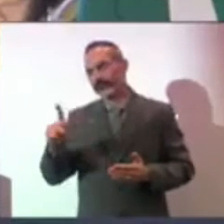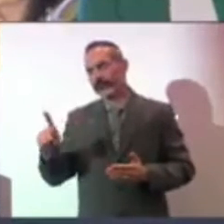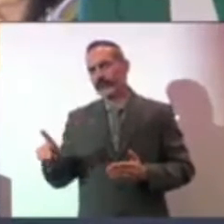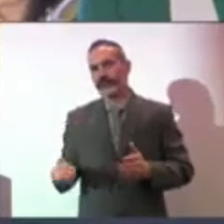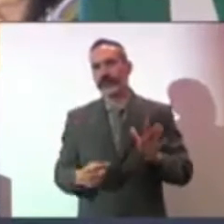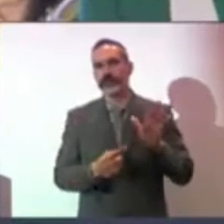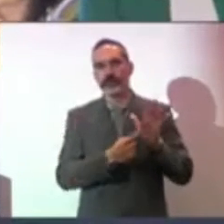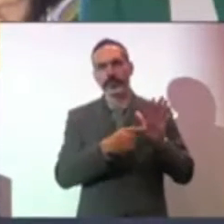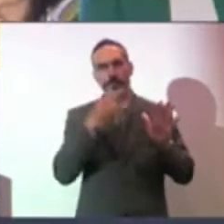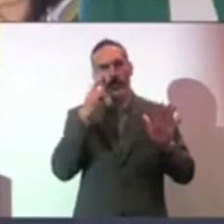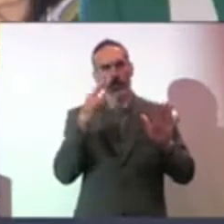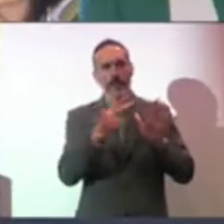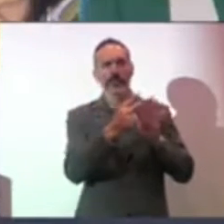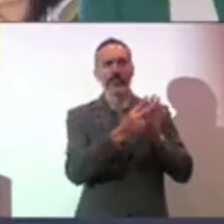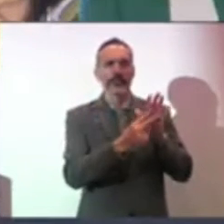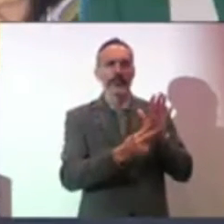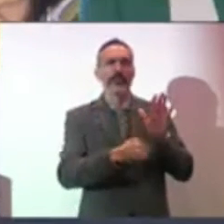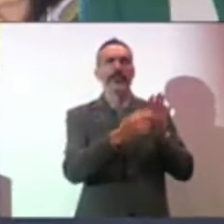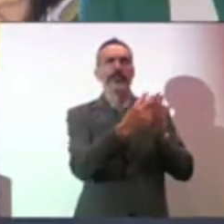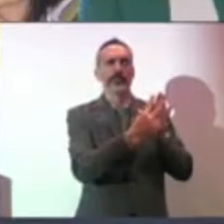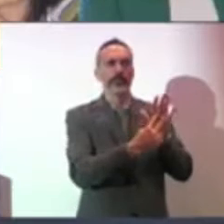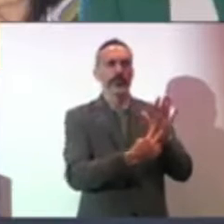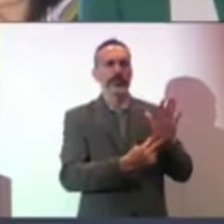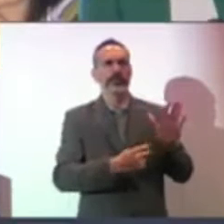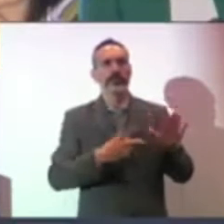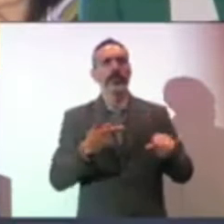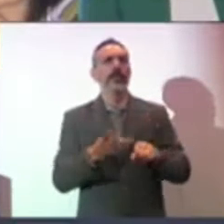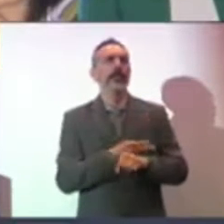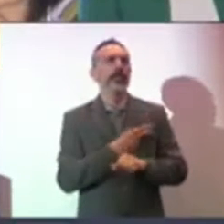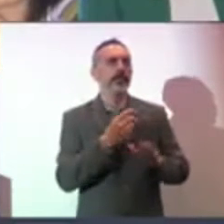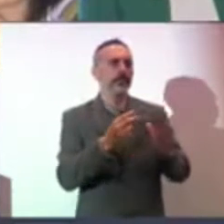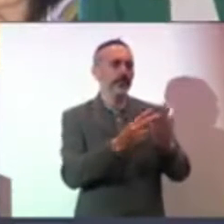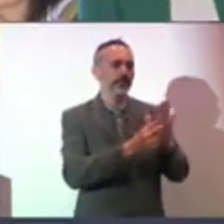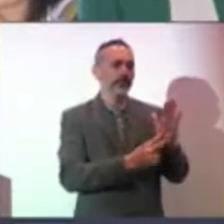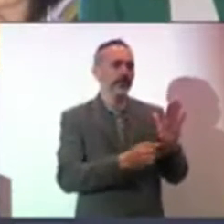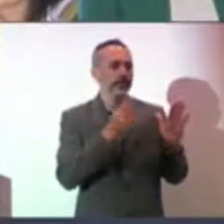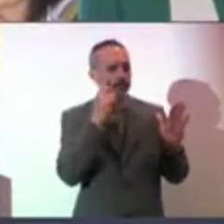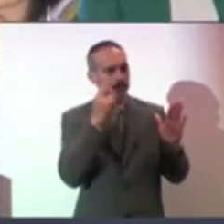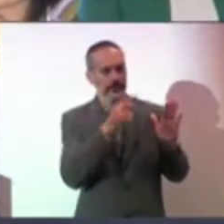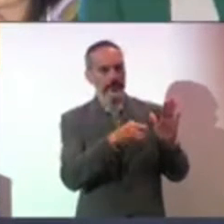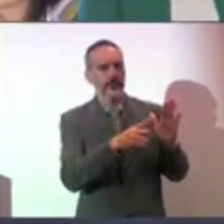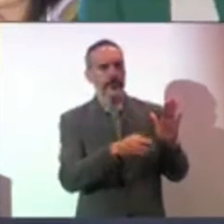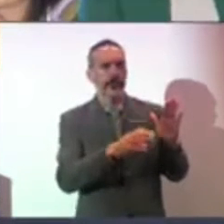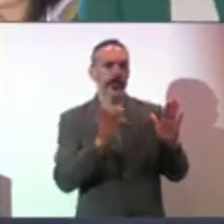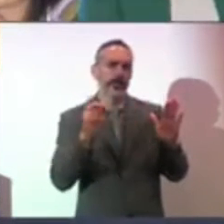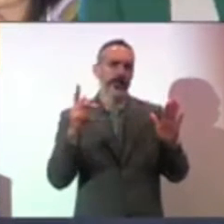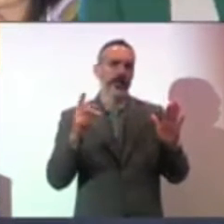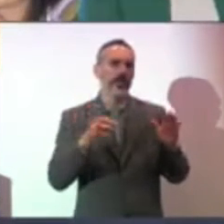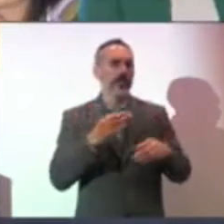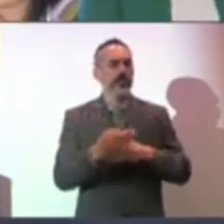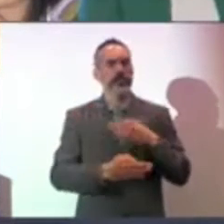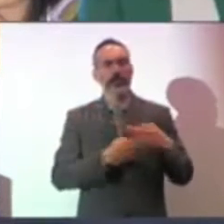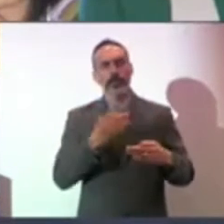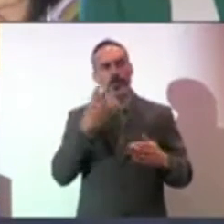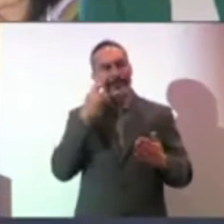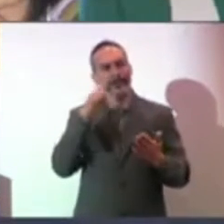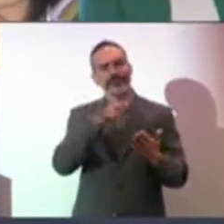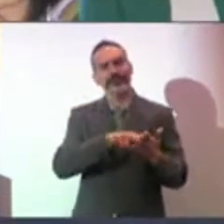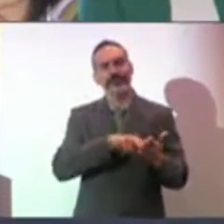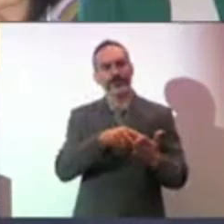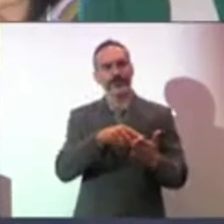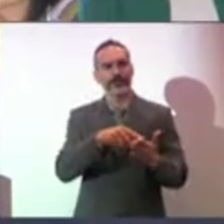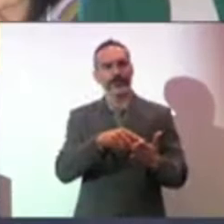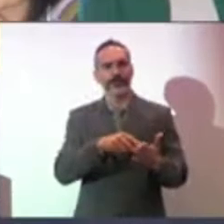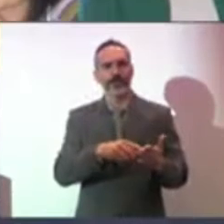puntual de la situación que guarda la Administración. Lo haremos en cumplimiento de nuestras